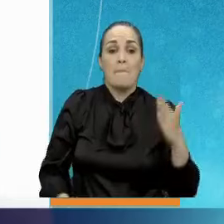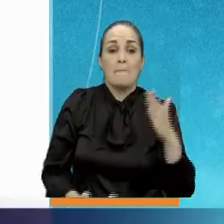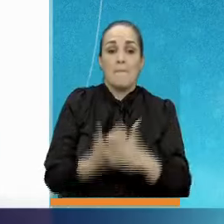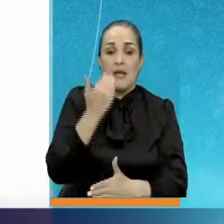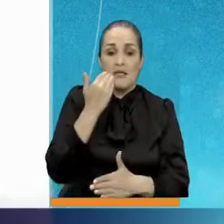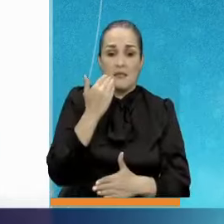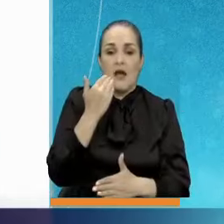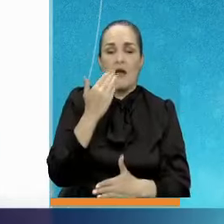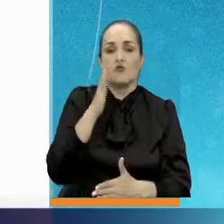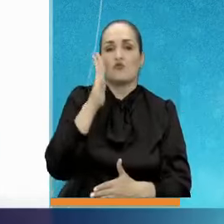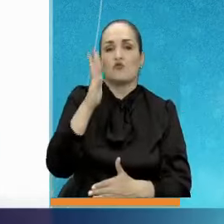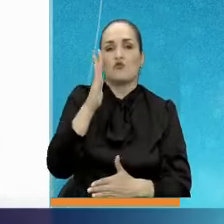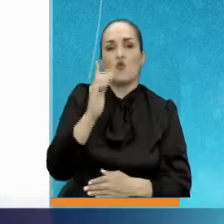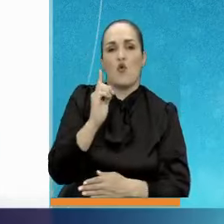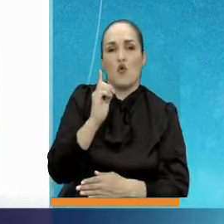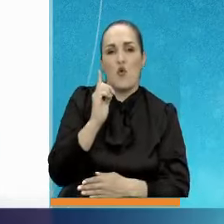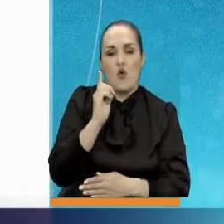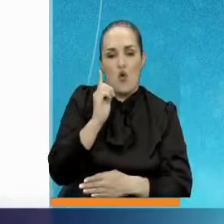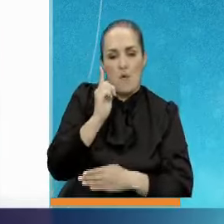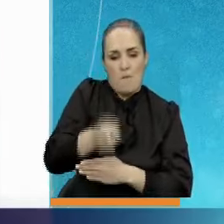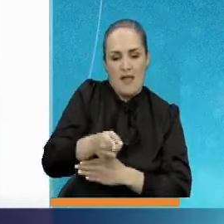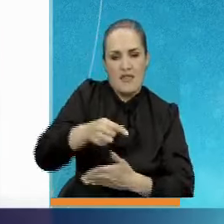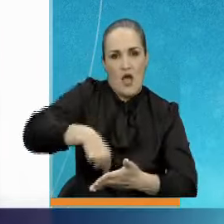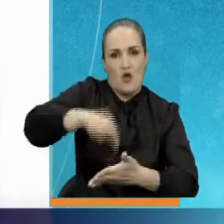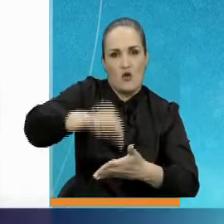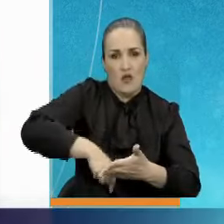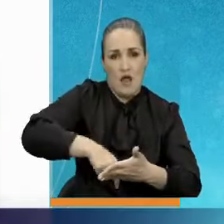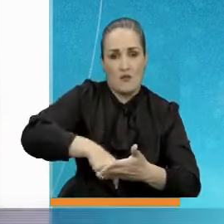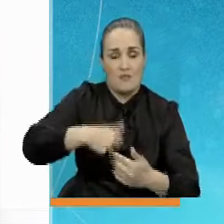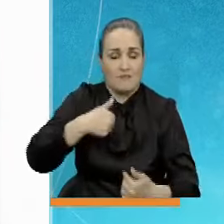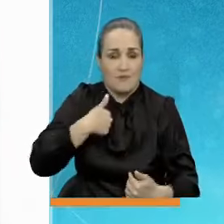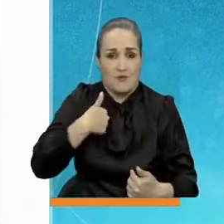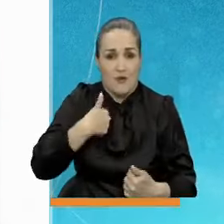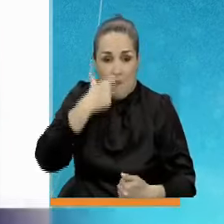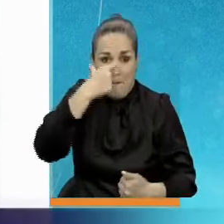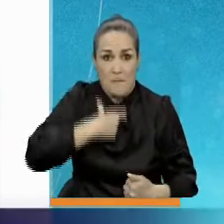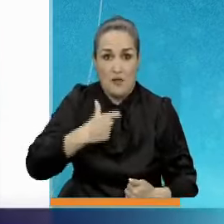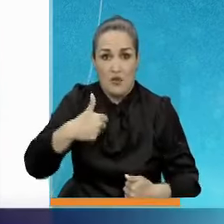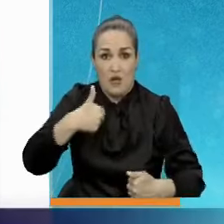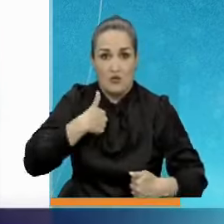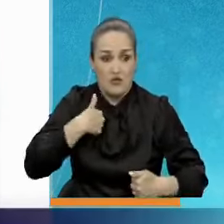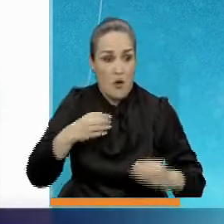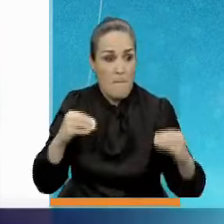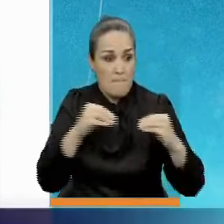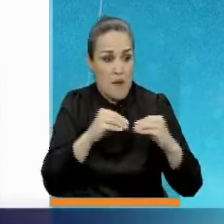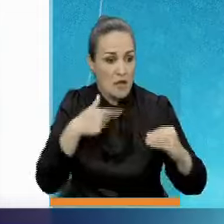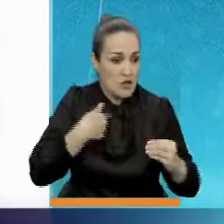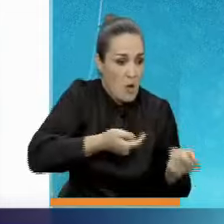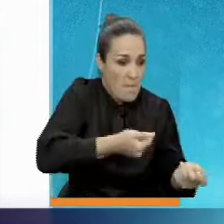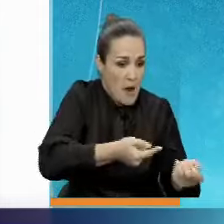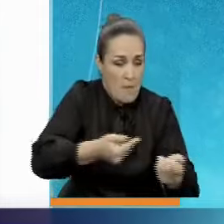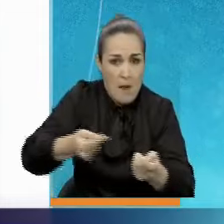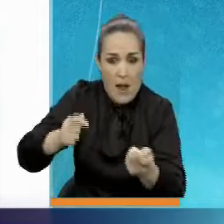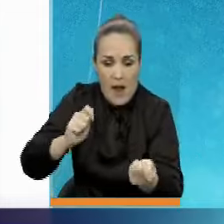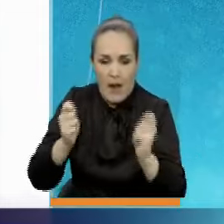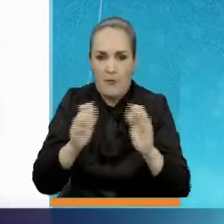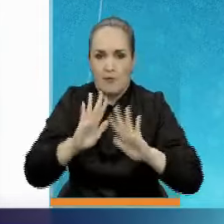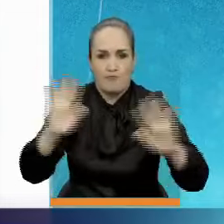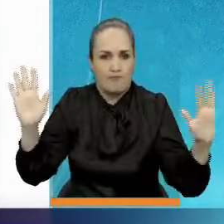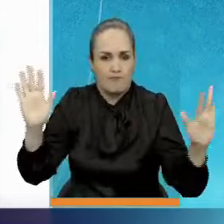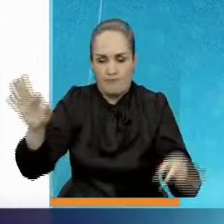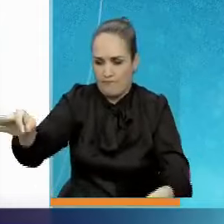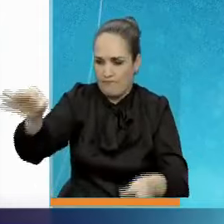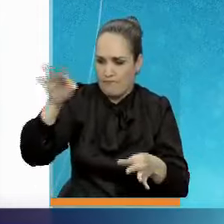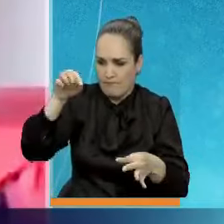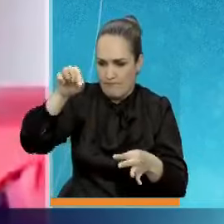los reconocimientos realizados por el liquidador porque no tengo ninguna facultad exorbitante que me permita hacer modificaciones al auto de